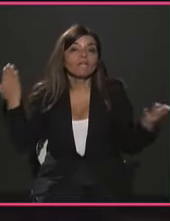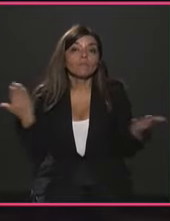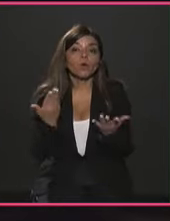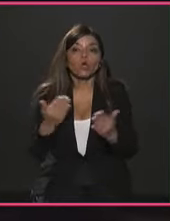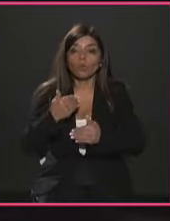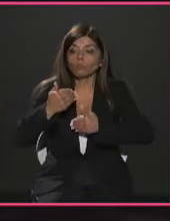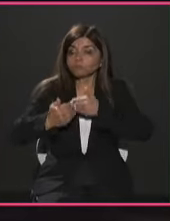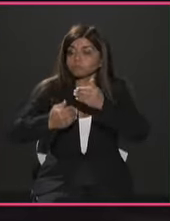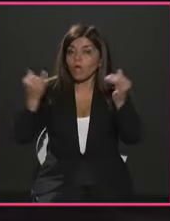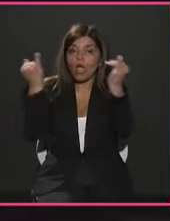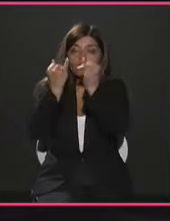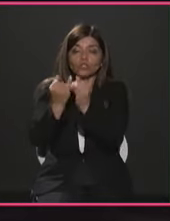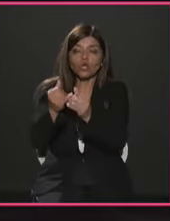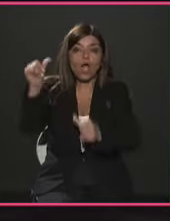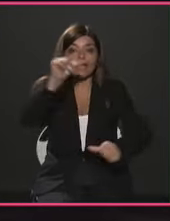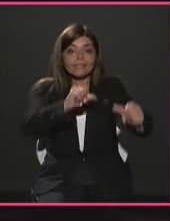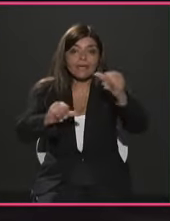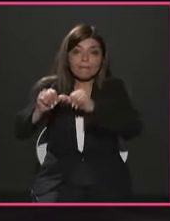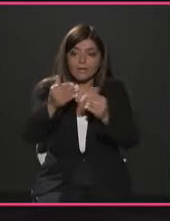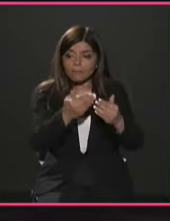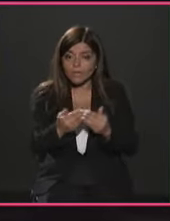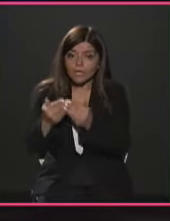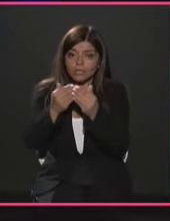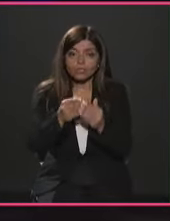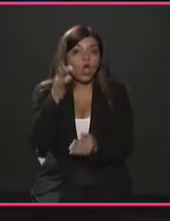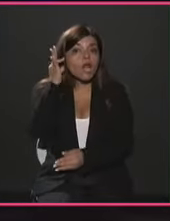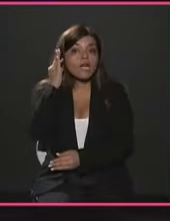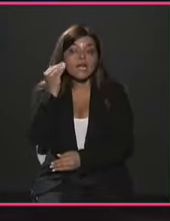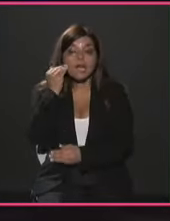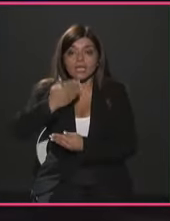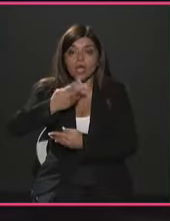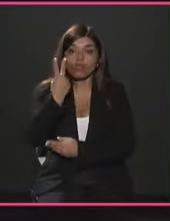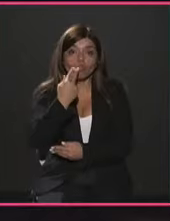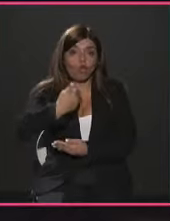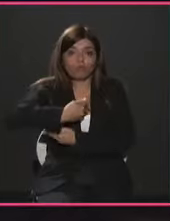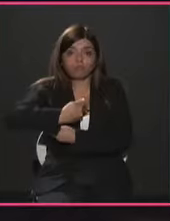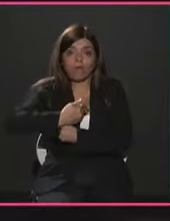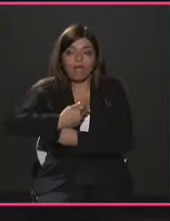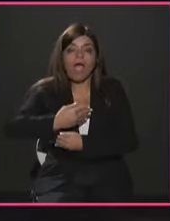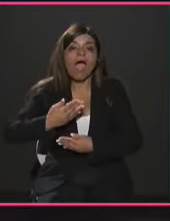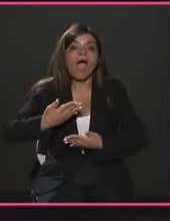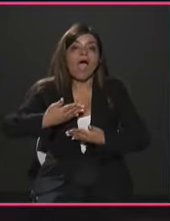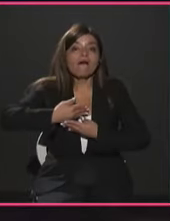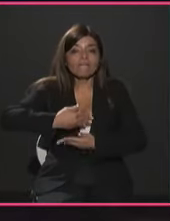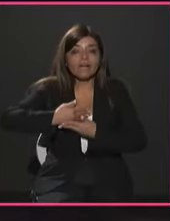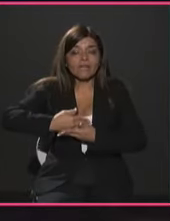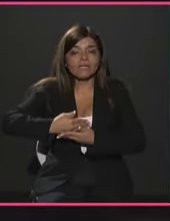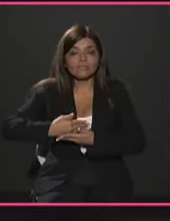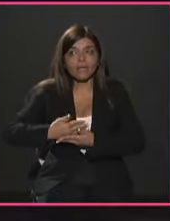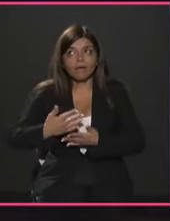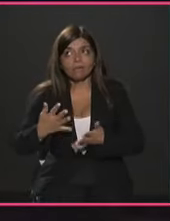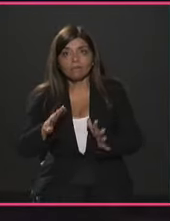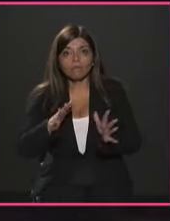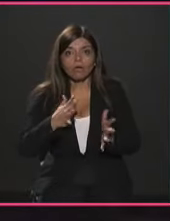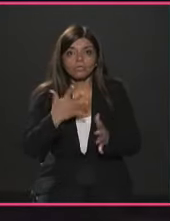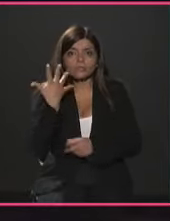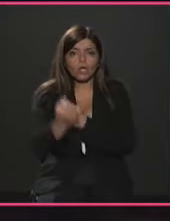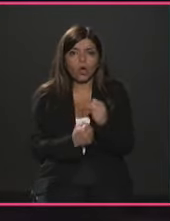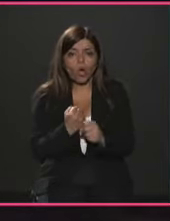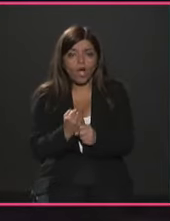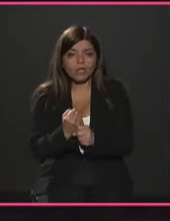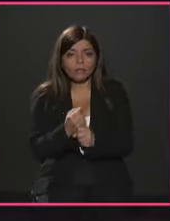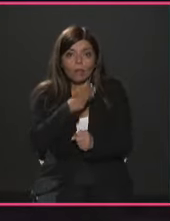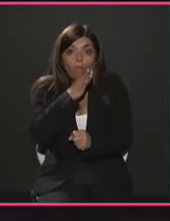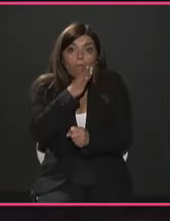funcionó este experimento si funcionó bien para las niñas dos niñitas bebés Bueno ahora tendrían 5 años y